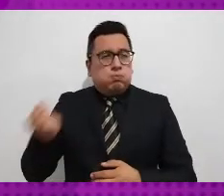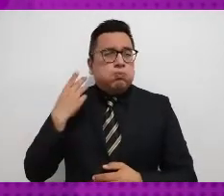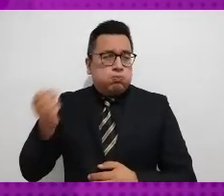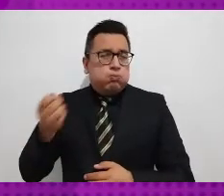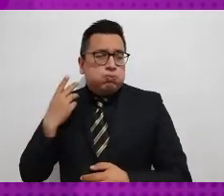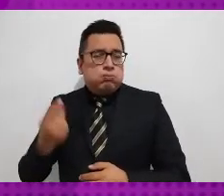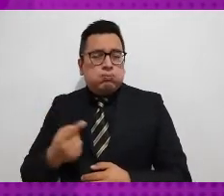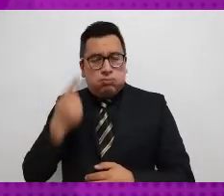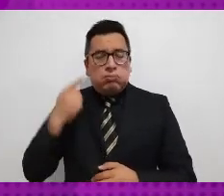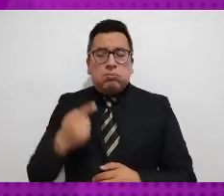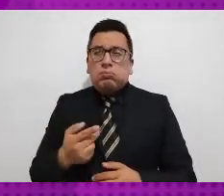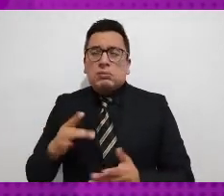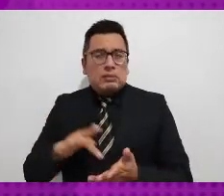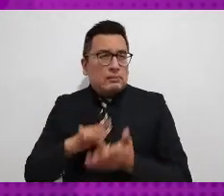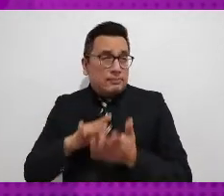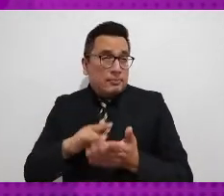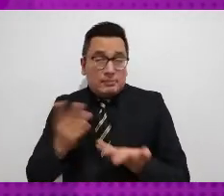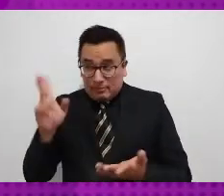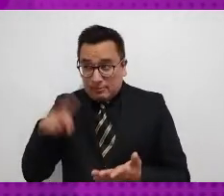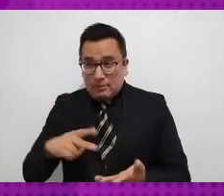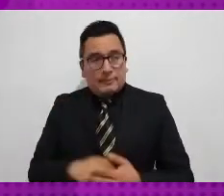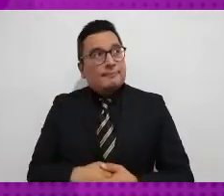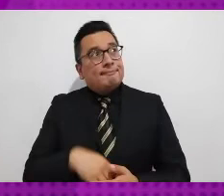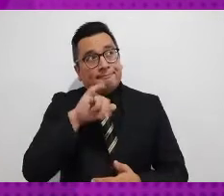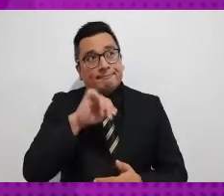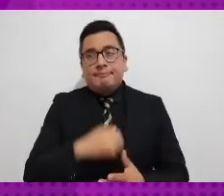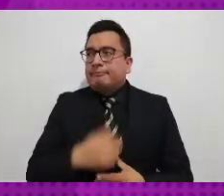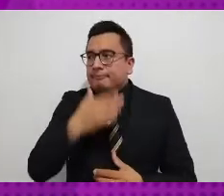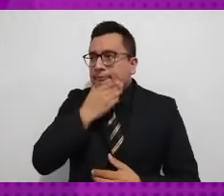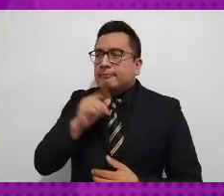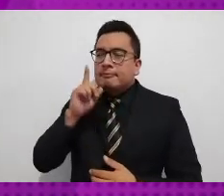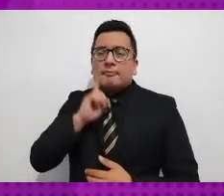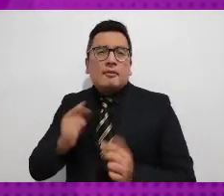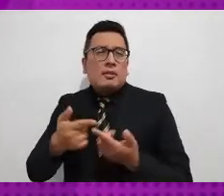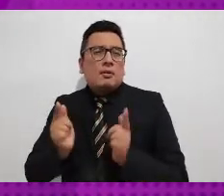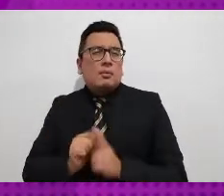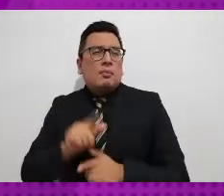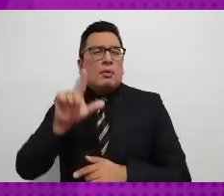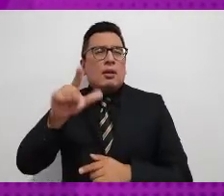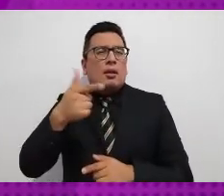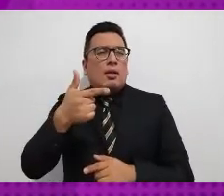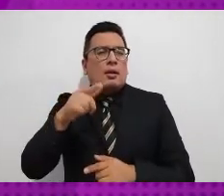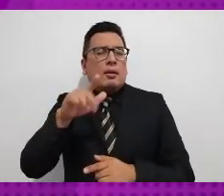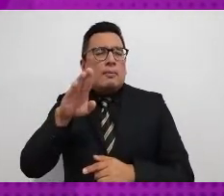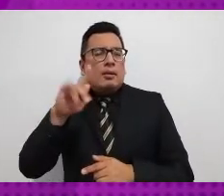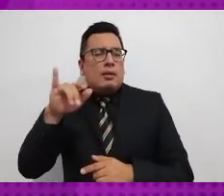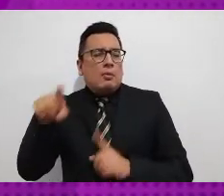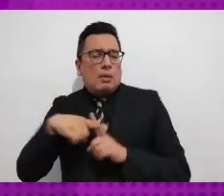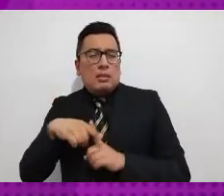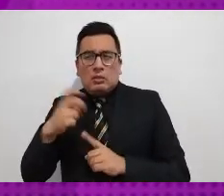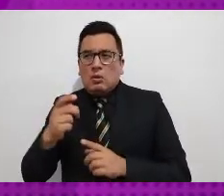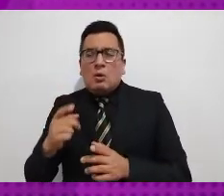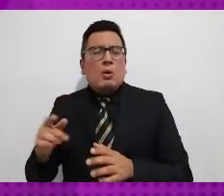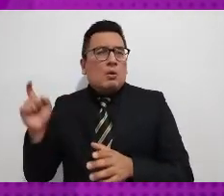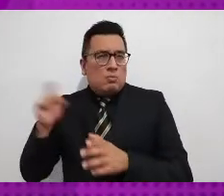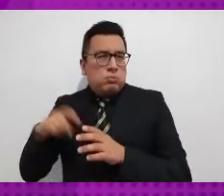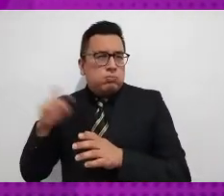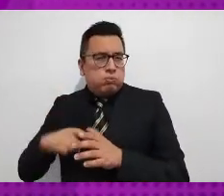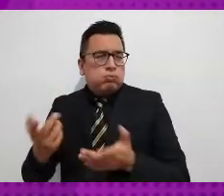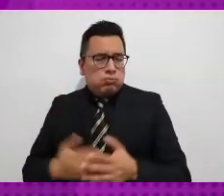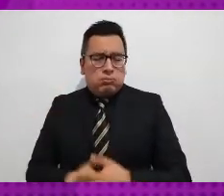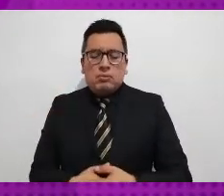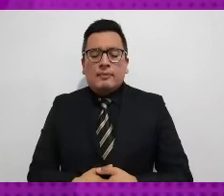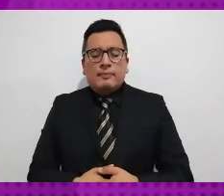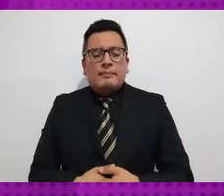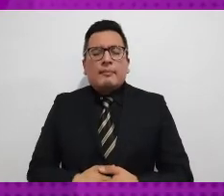participado hombres y mujeres de la comunidad. ¿Qué es lo que tienen ellos como inquietud principal en